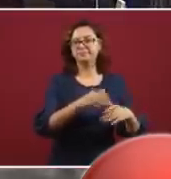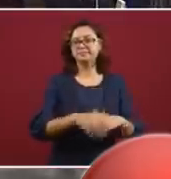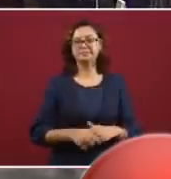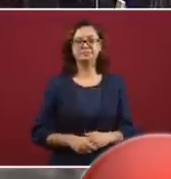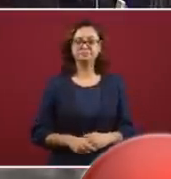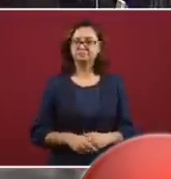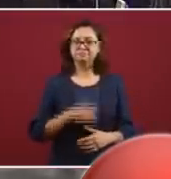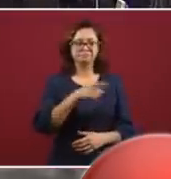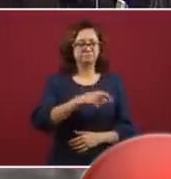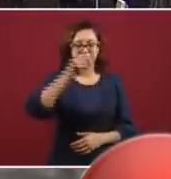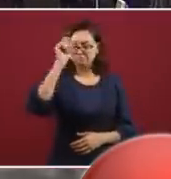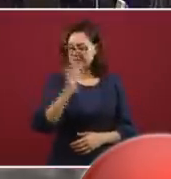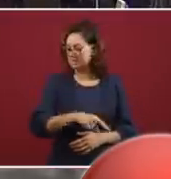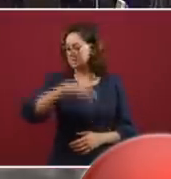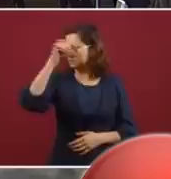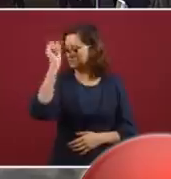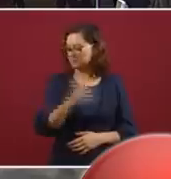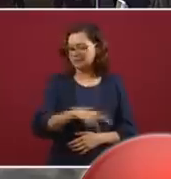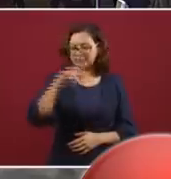deja de estar